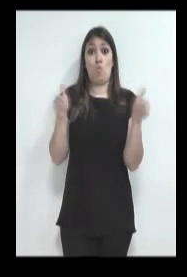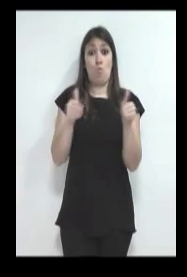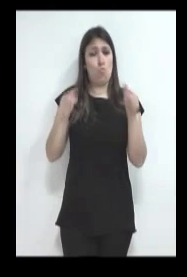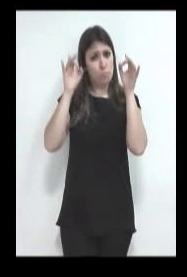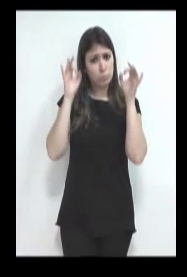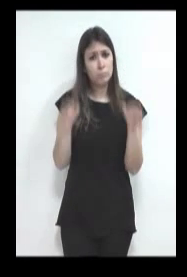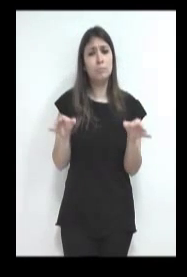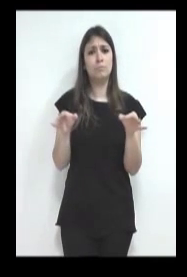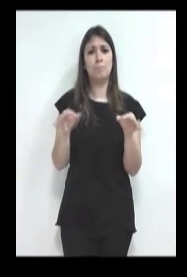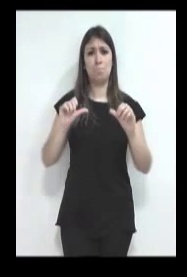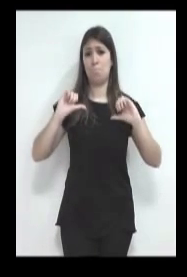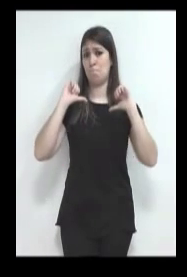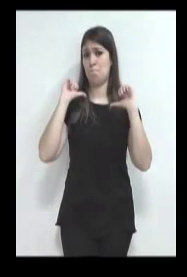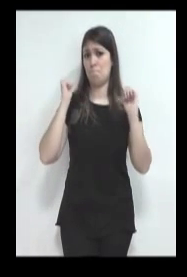ya